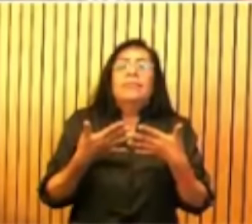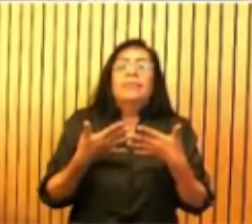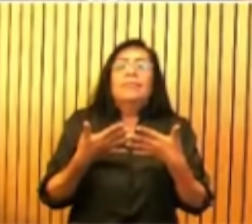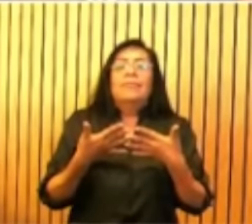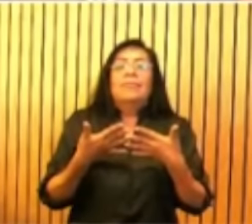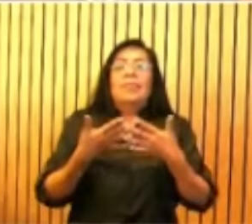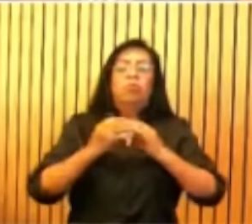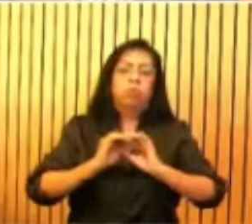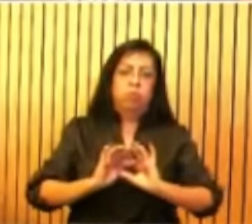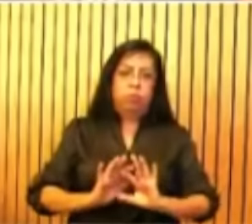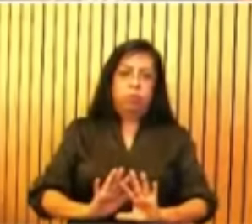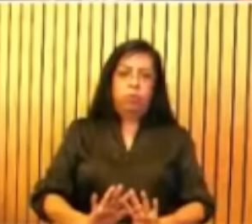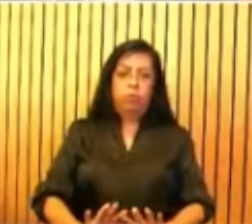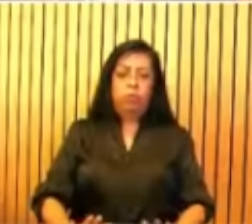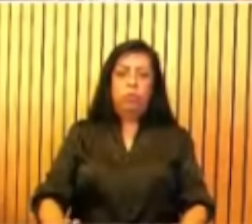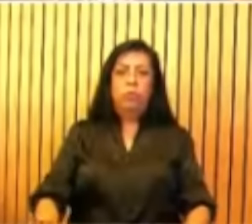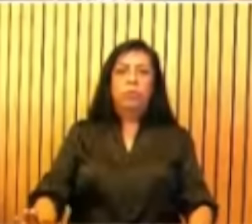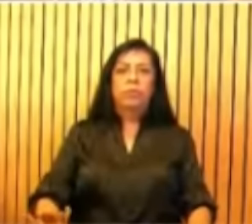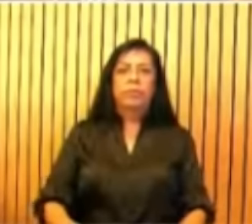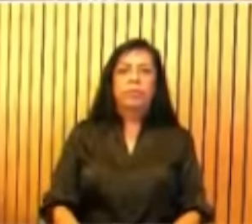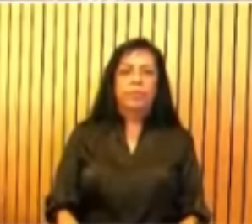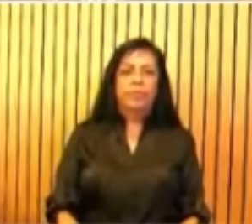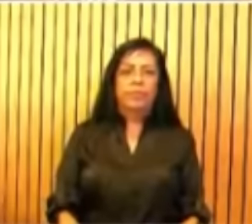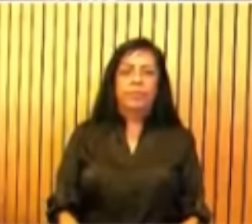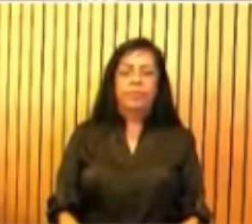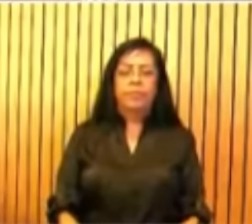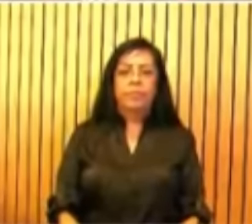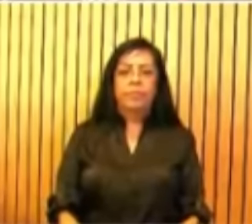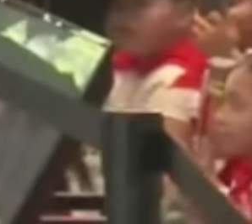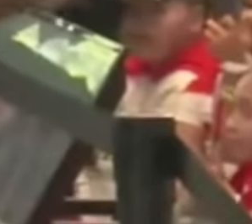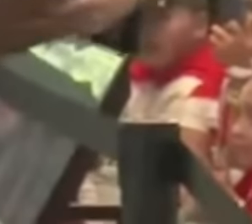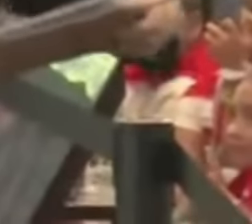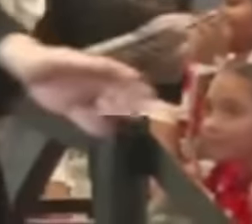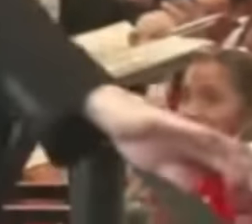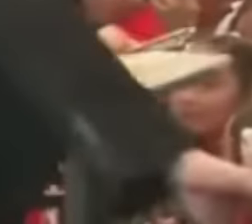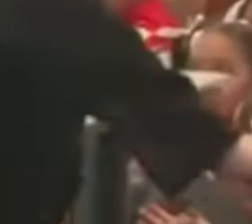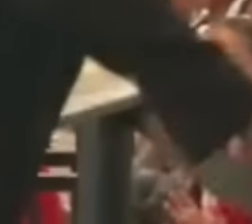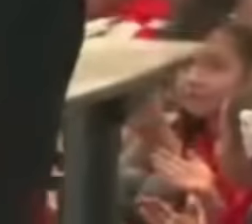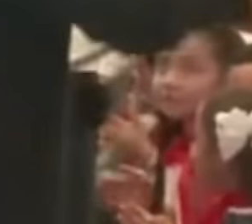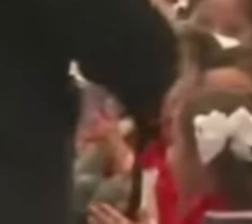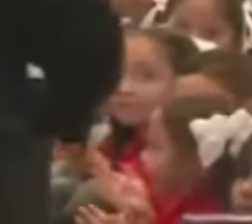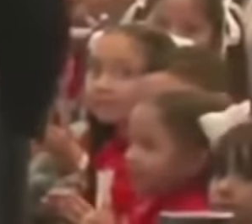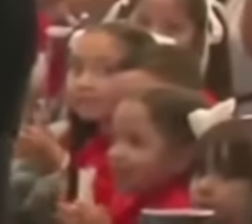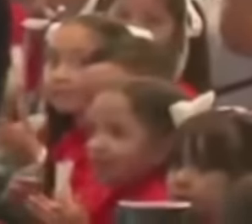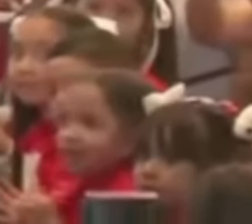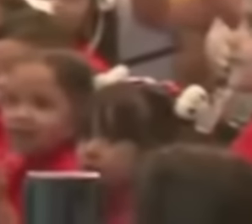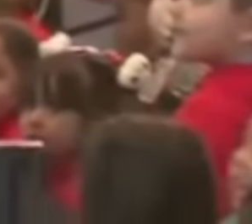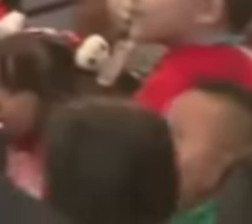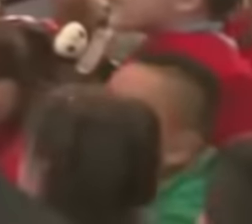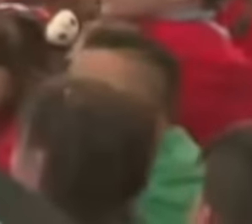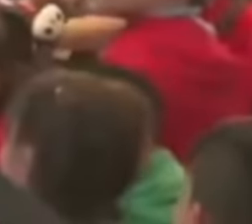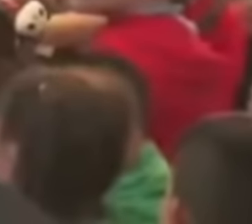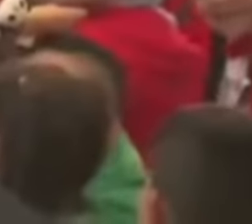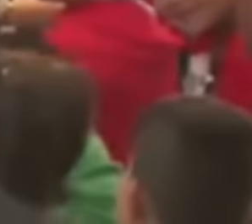Papalote Museo del Niño, con más de una decena de padres de familia e infantes, durante su turno, Sheinbaum Pardo señaló que si no se atiende y protege a